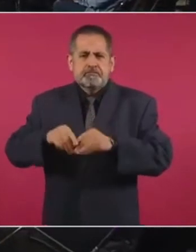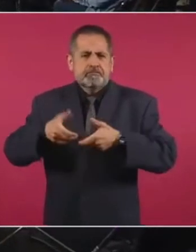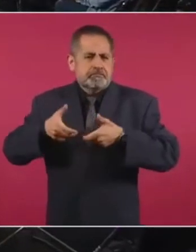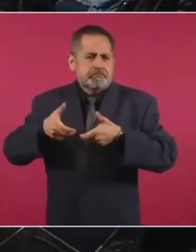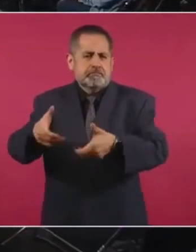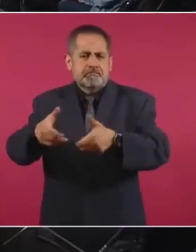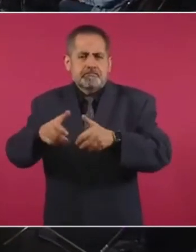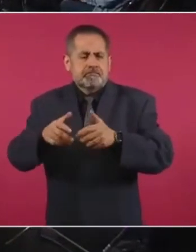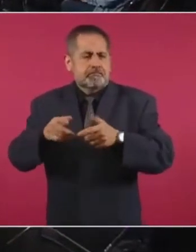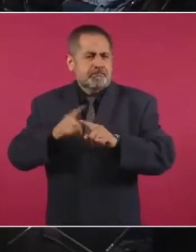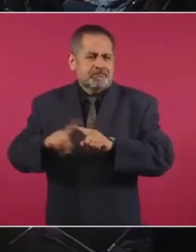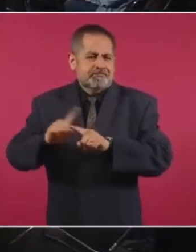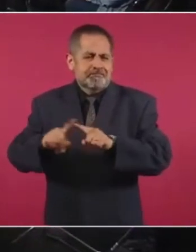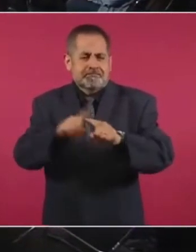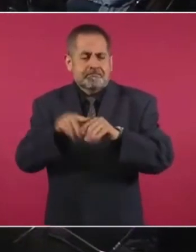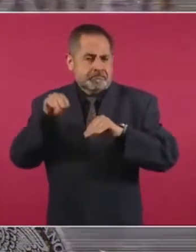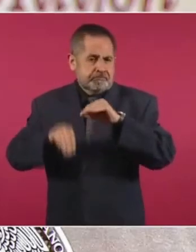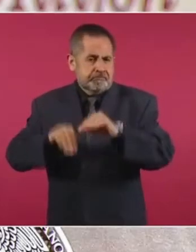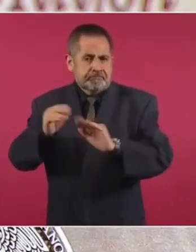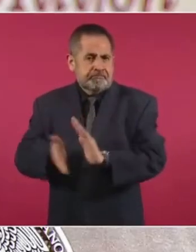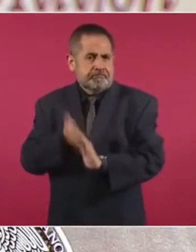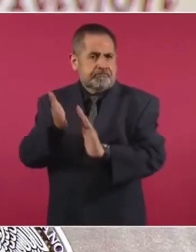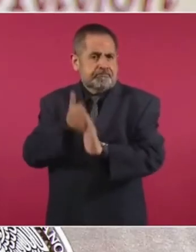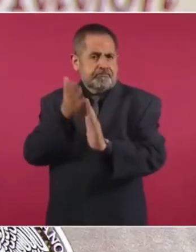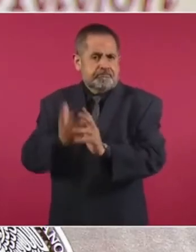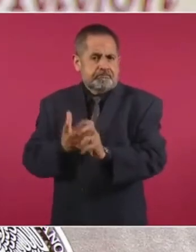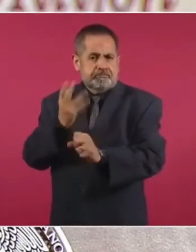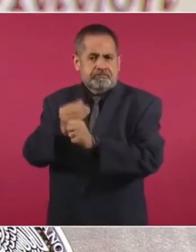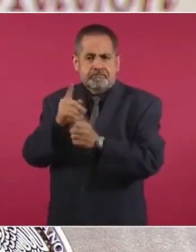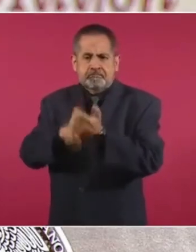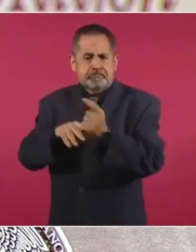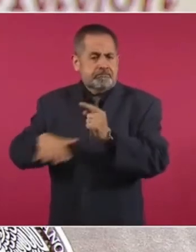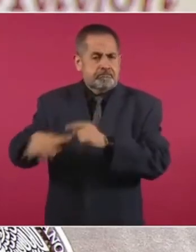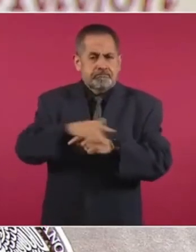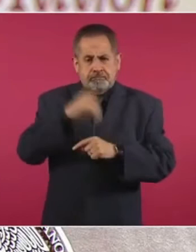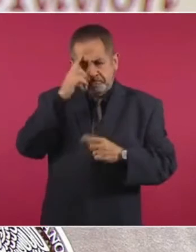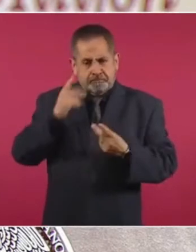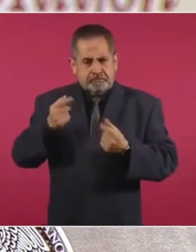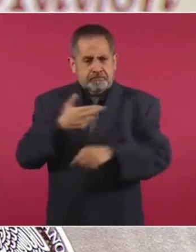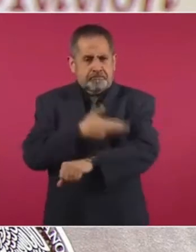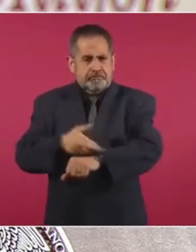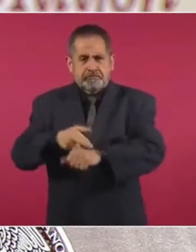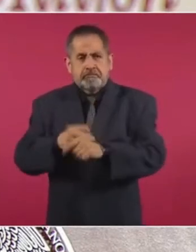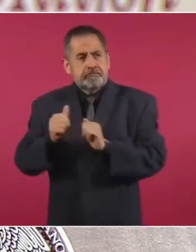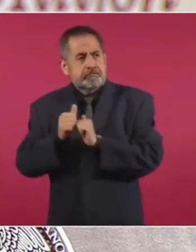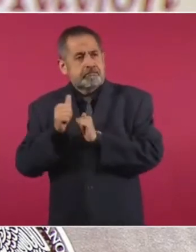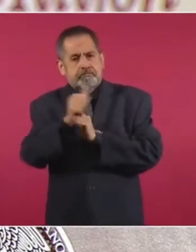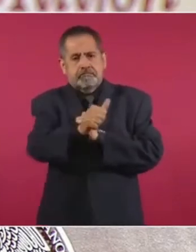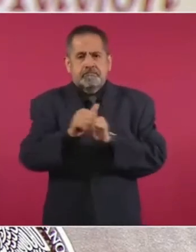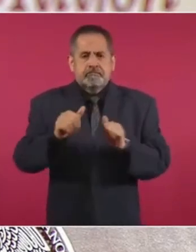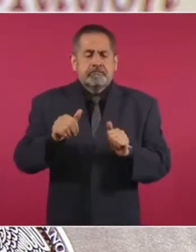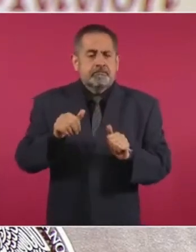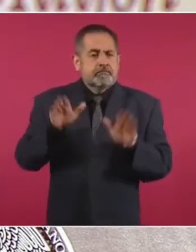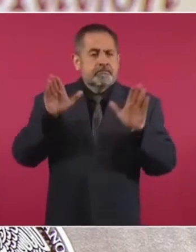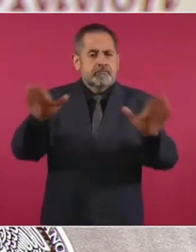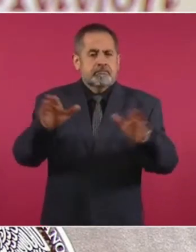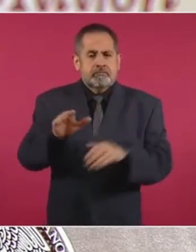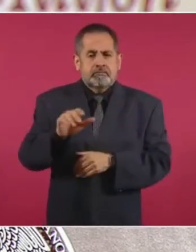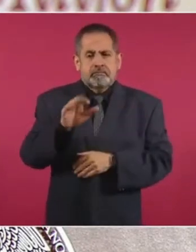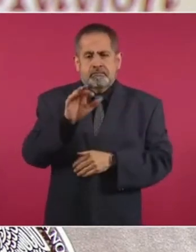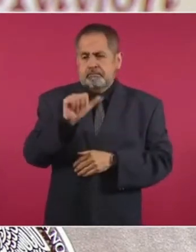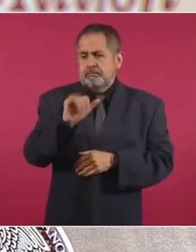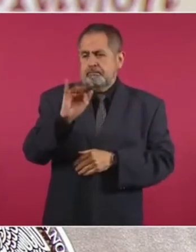se han estado construyendo para agilizar los accesos al Aeropuerto Internacional Felipe Ángeles